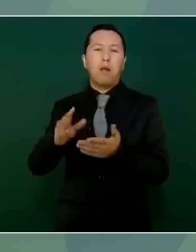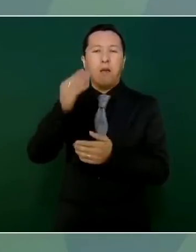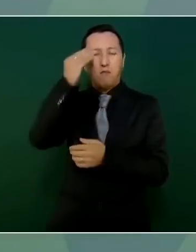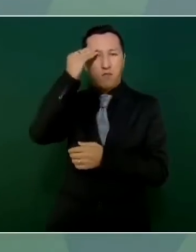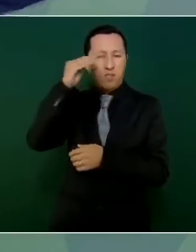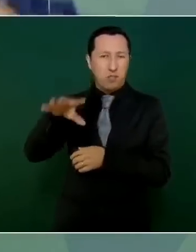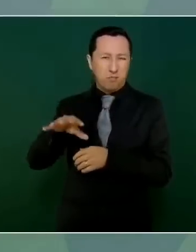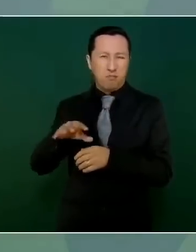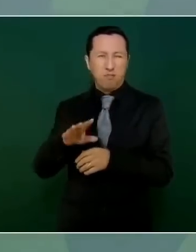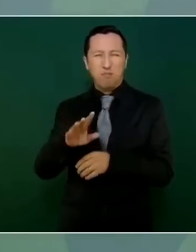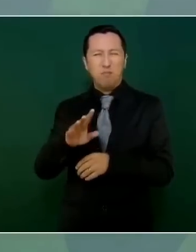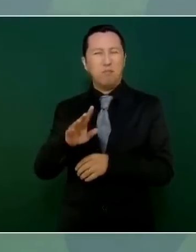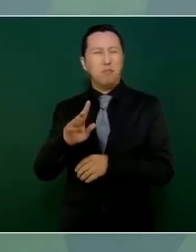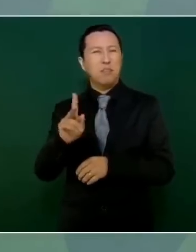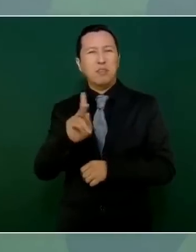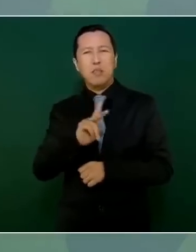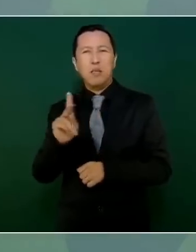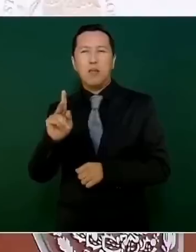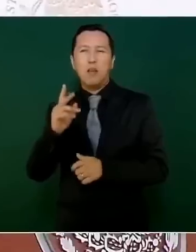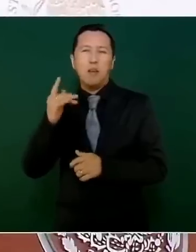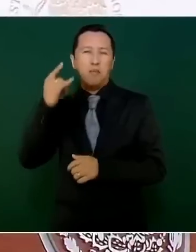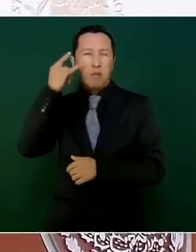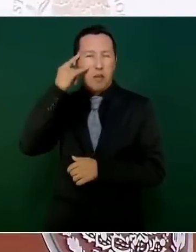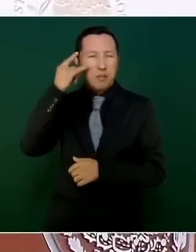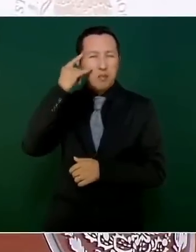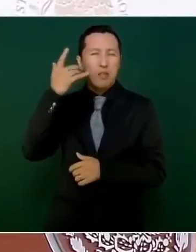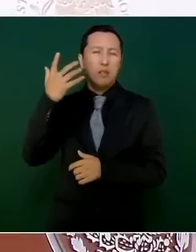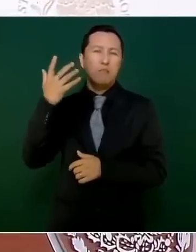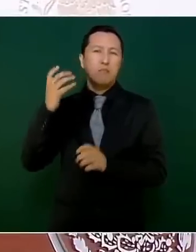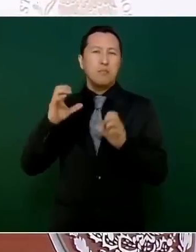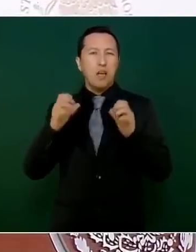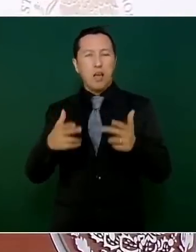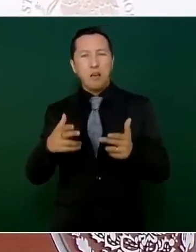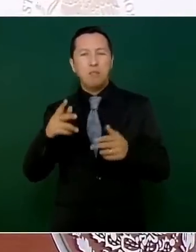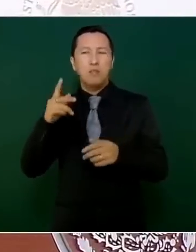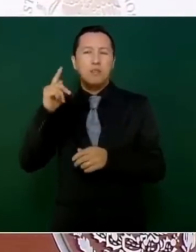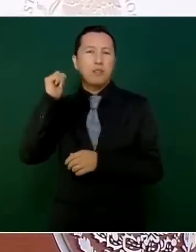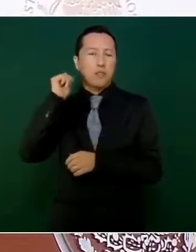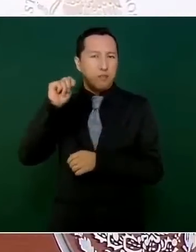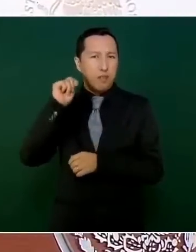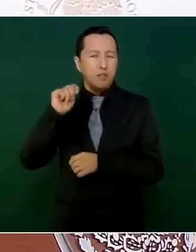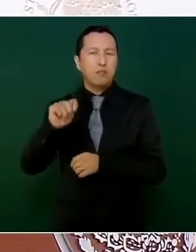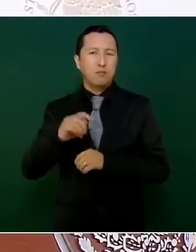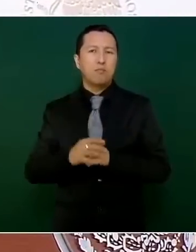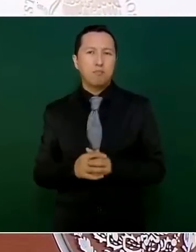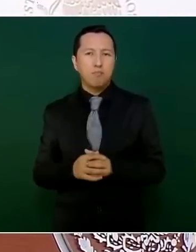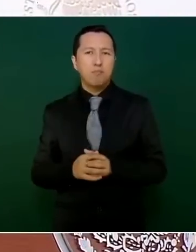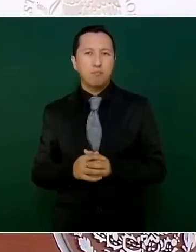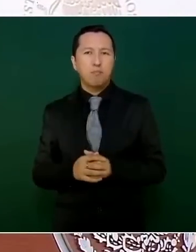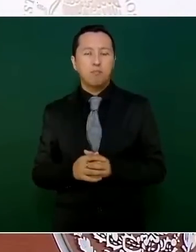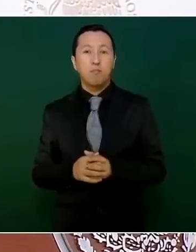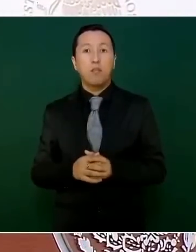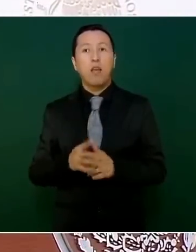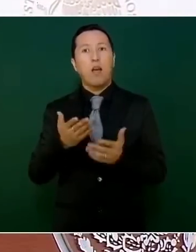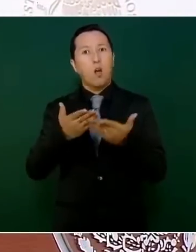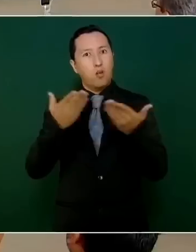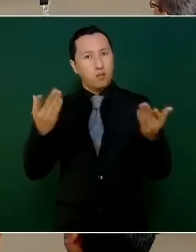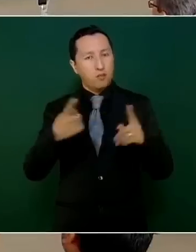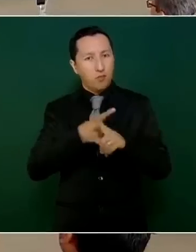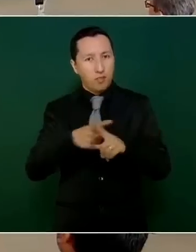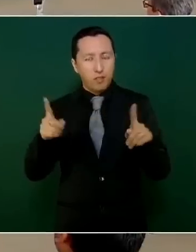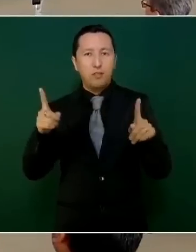como Tabasco. Ahora el sur se está atendiendo.